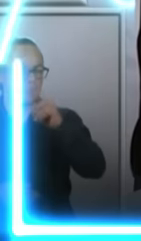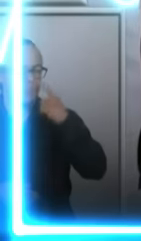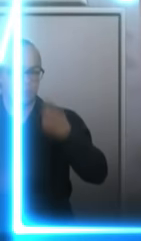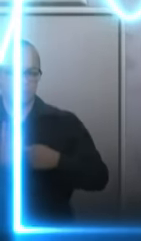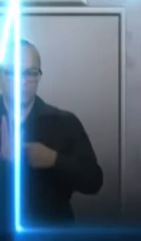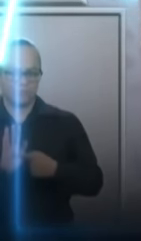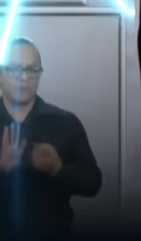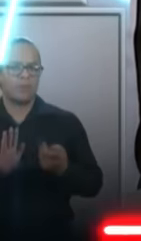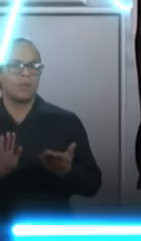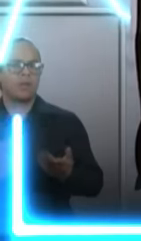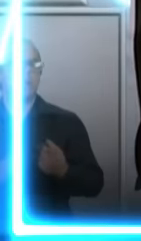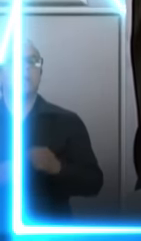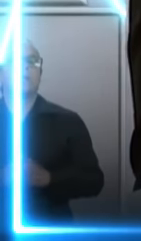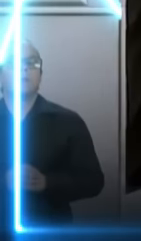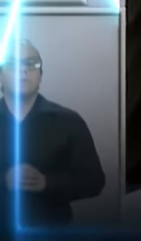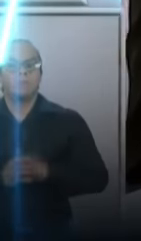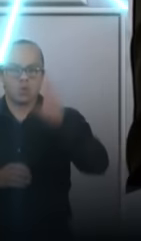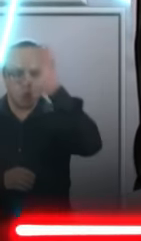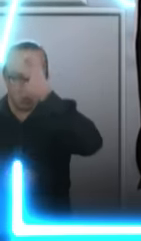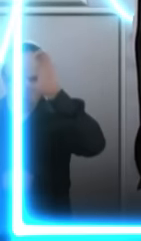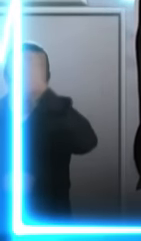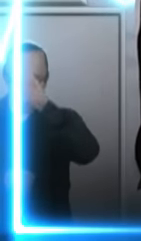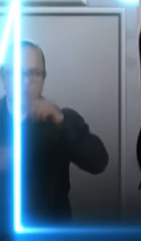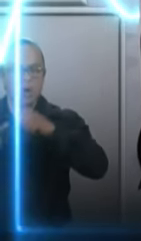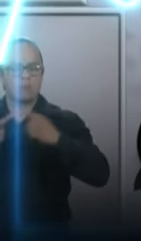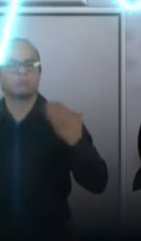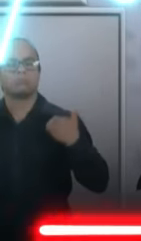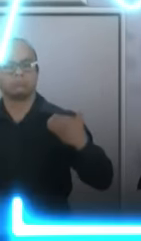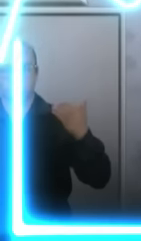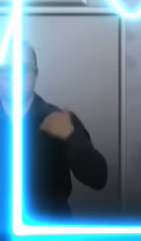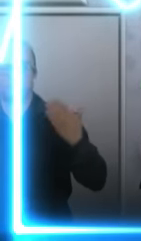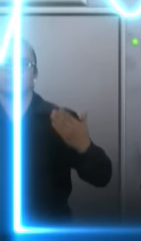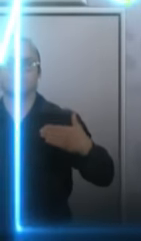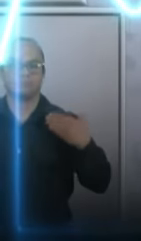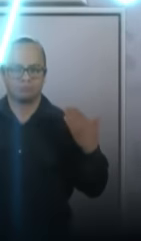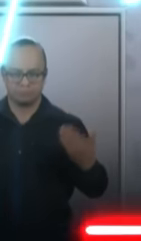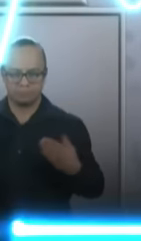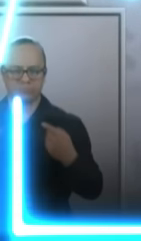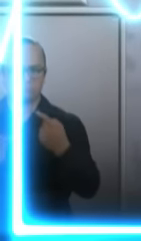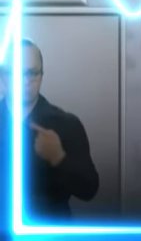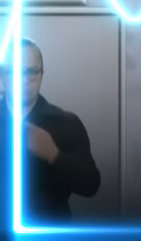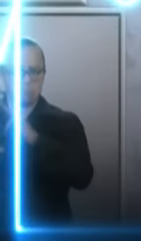debate. Sí, a través de la cultura y la recreación es posible